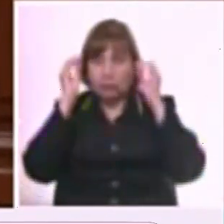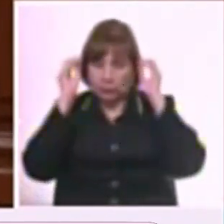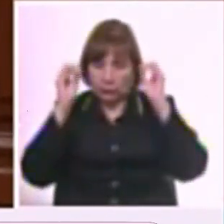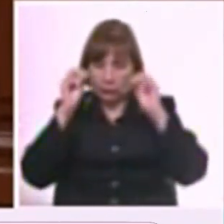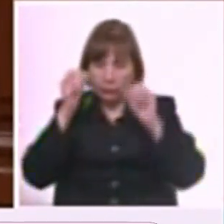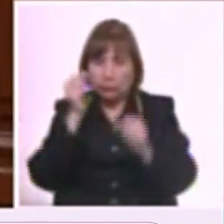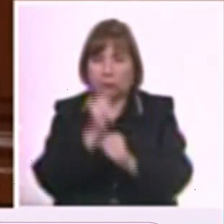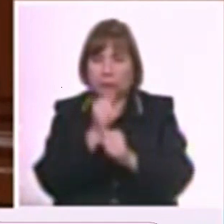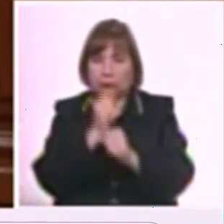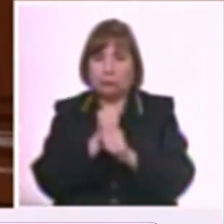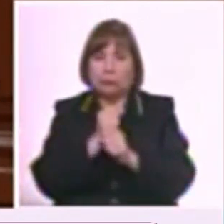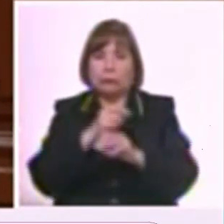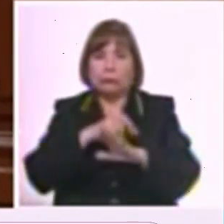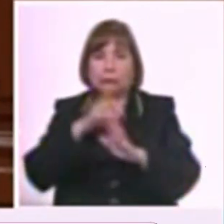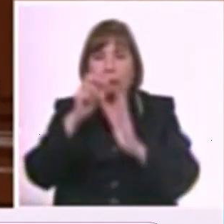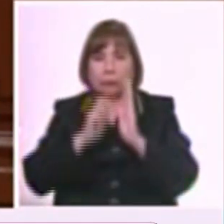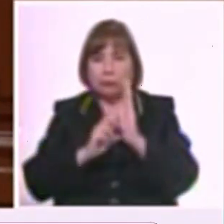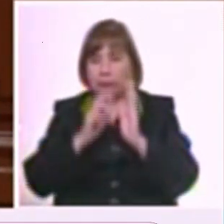Nuestros alumnos...